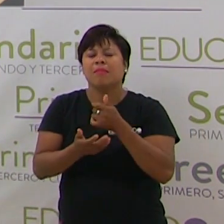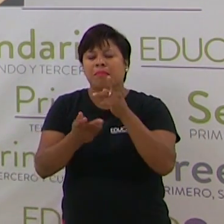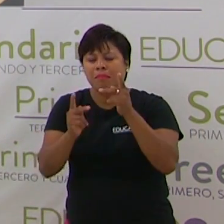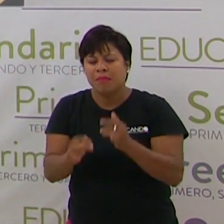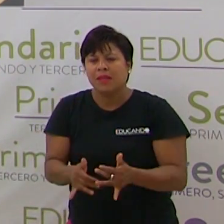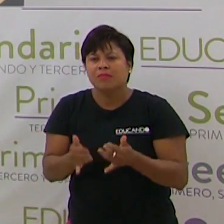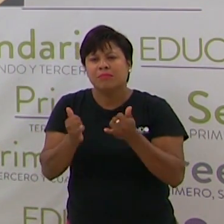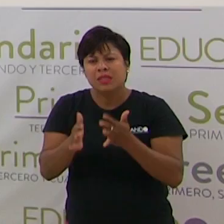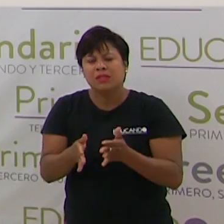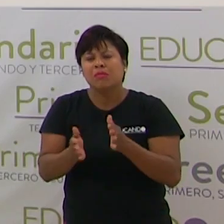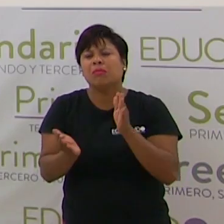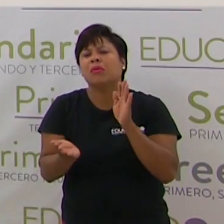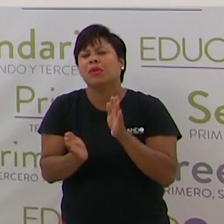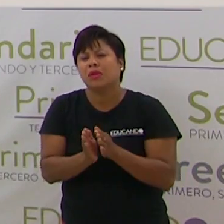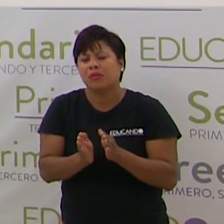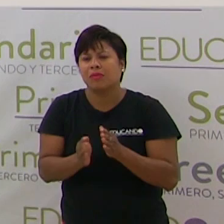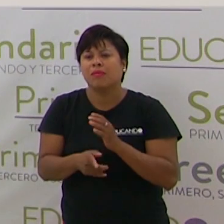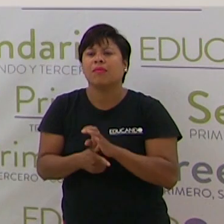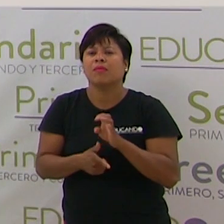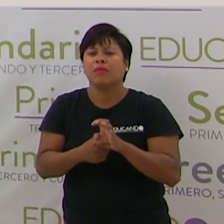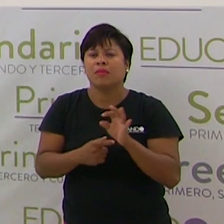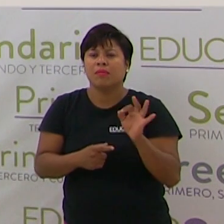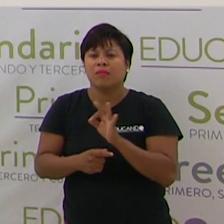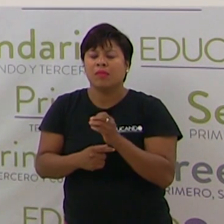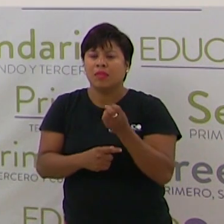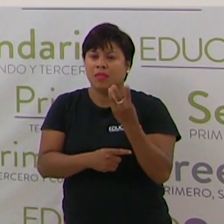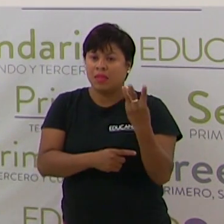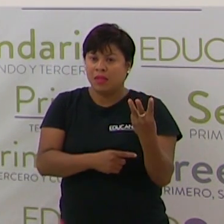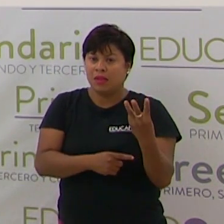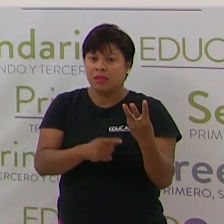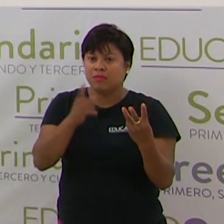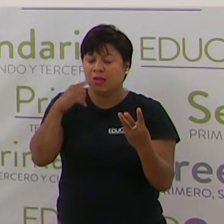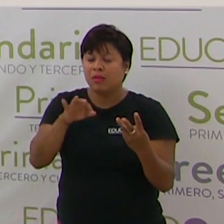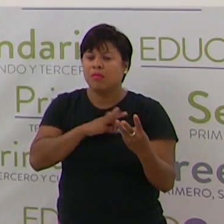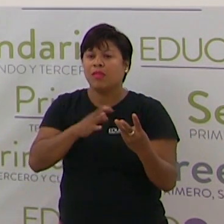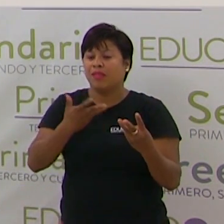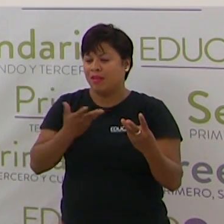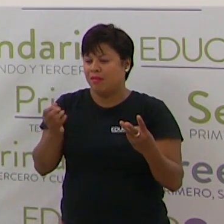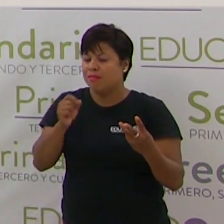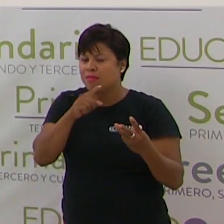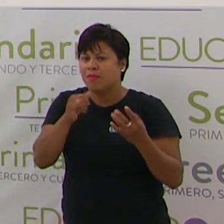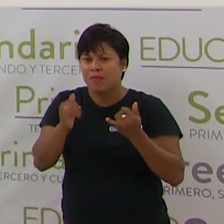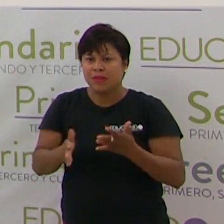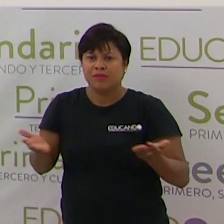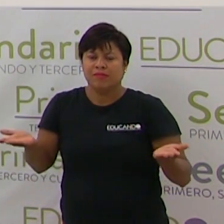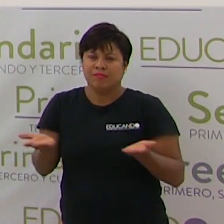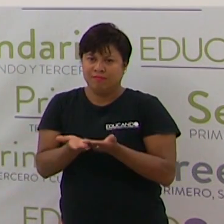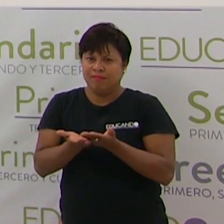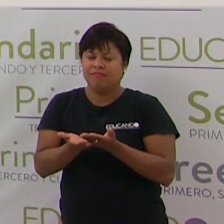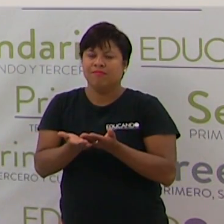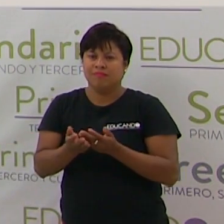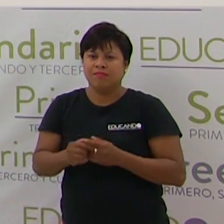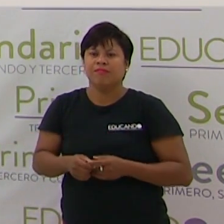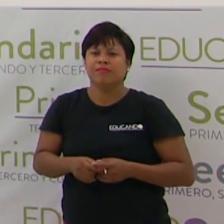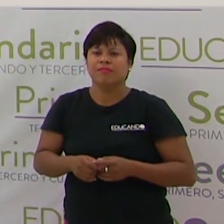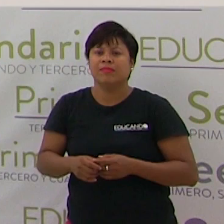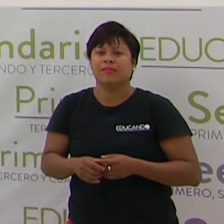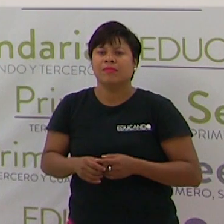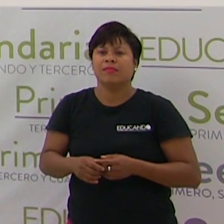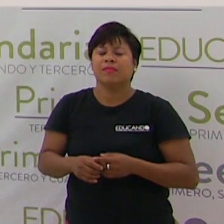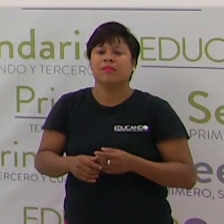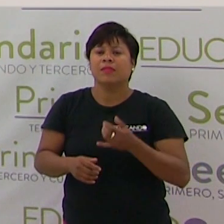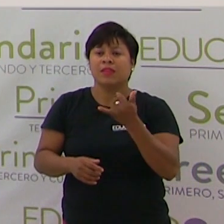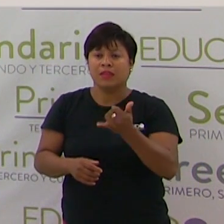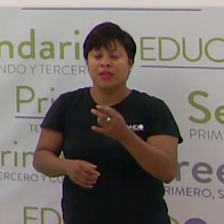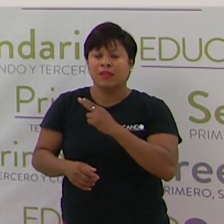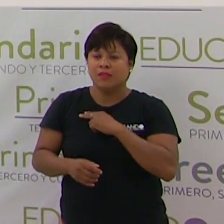pequeño. Entonces necesitaríamos a lo mejor como 3 de estos para llegar al peso de una tableta. Y